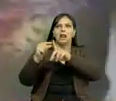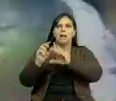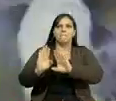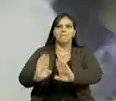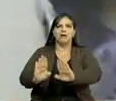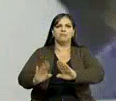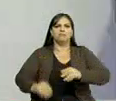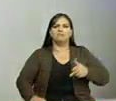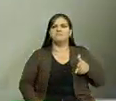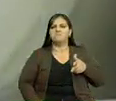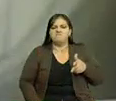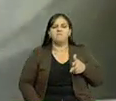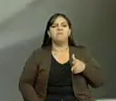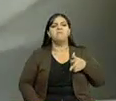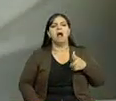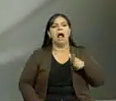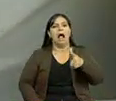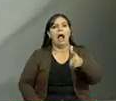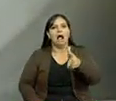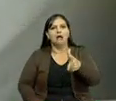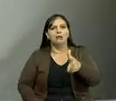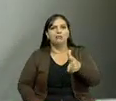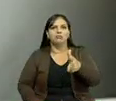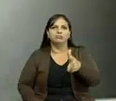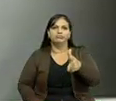de uno de los micros.